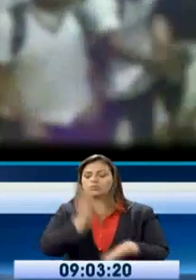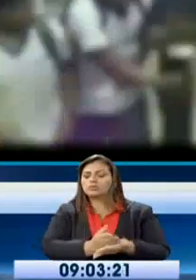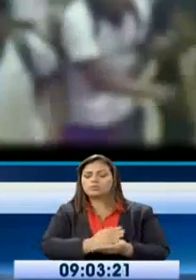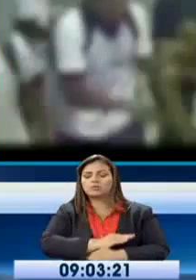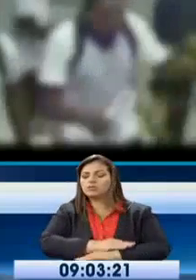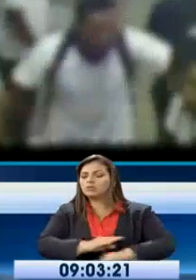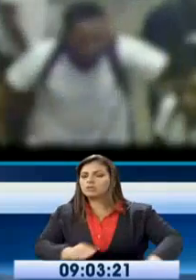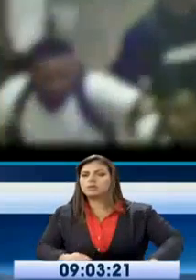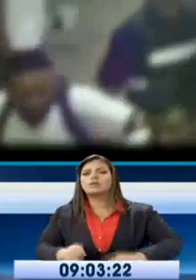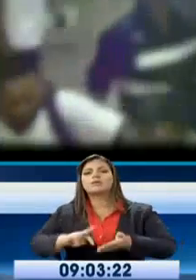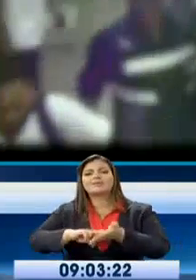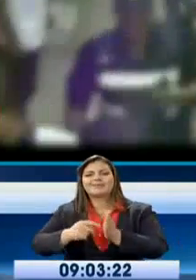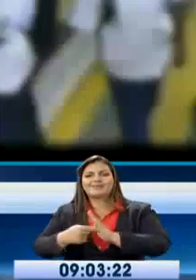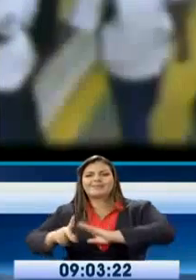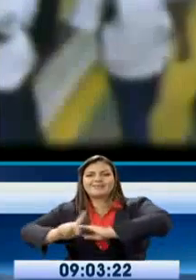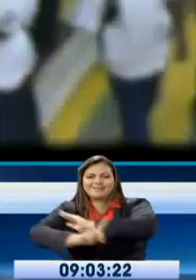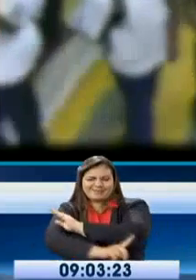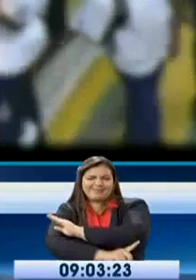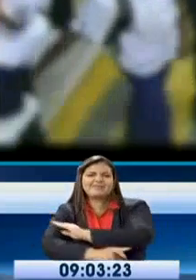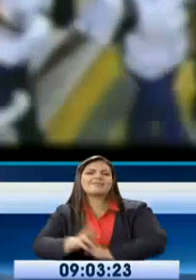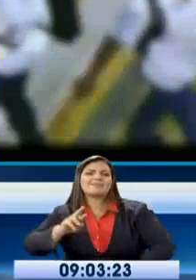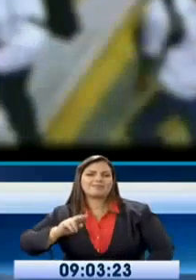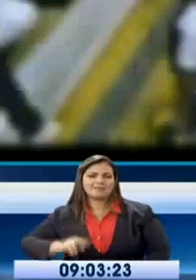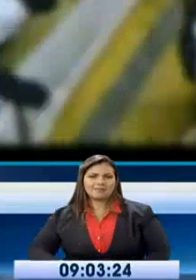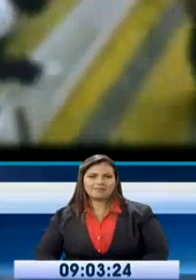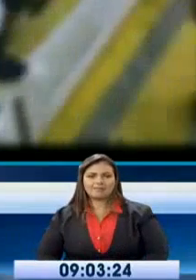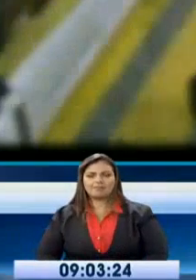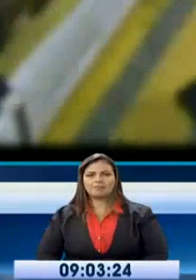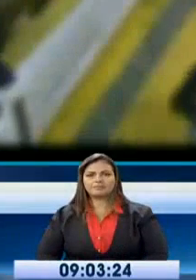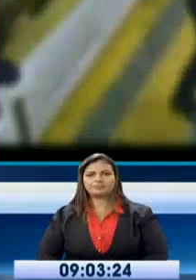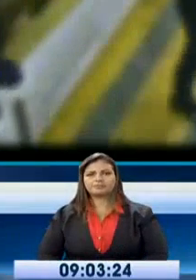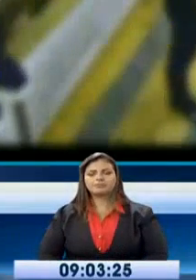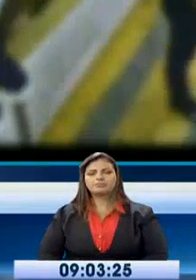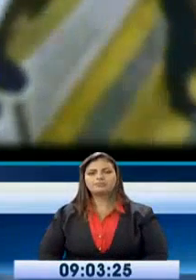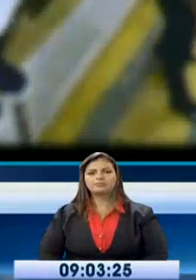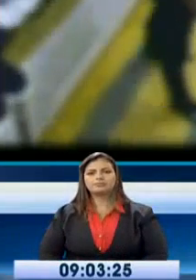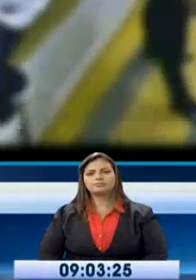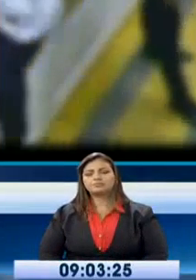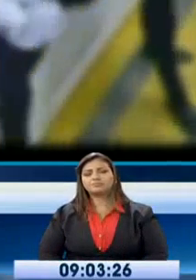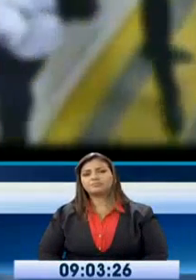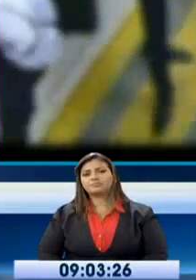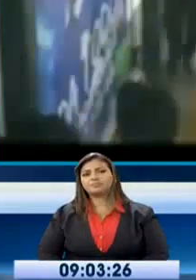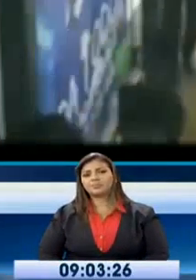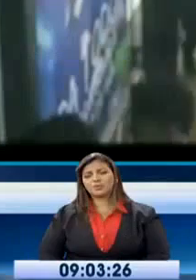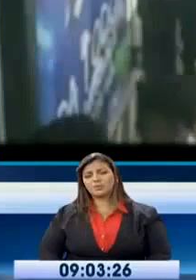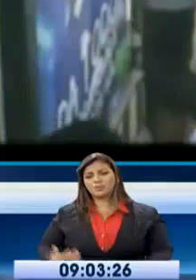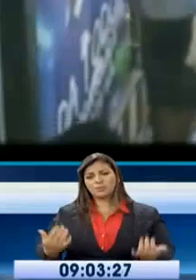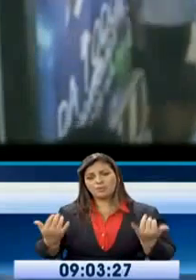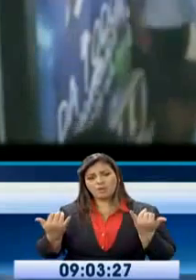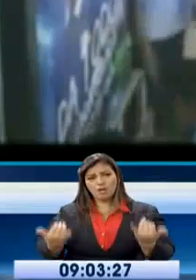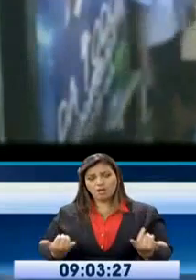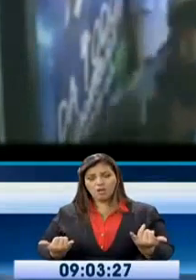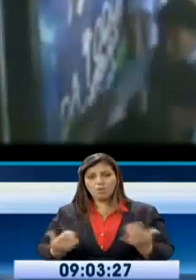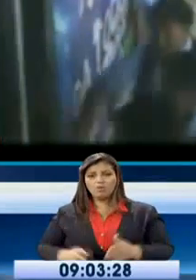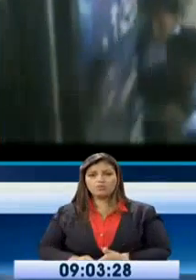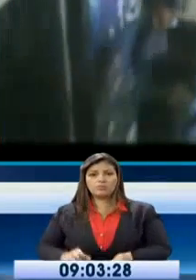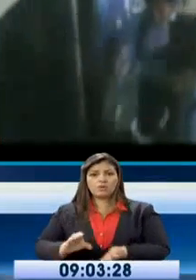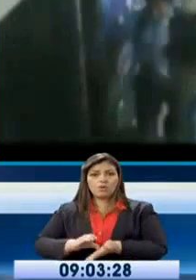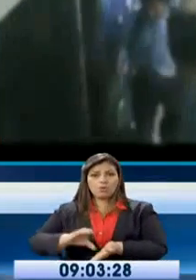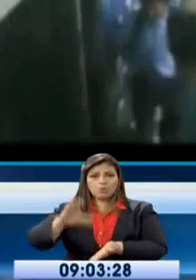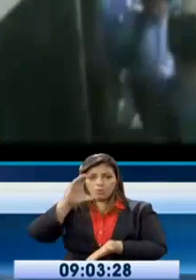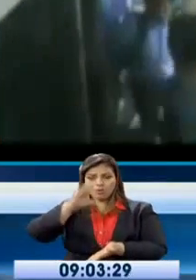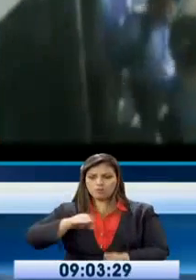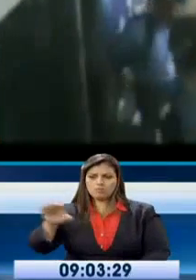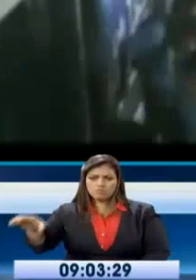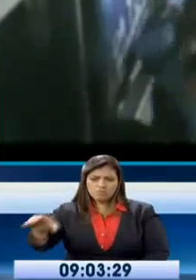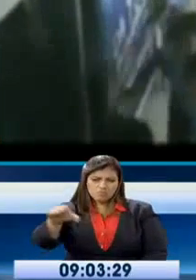colegio? Claro, sí, pero lo que pasa es que eso viene de colegio también. Ahorita tantas cosas en los colegios. Hay rectores que me contaron por